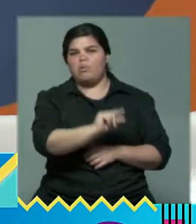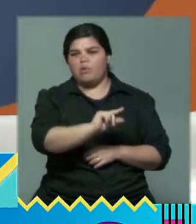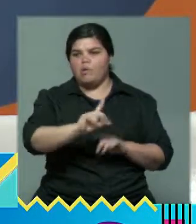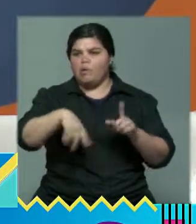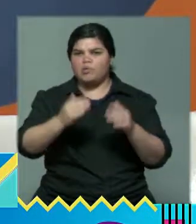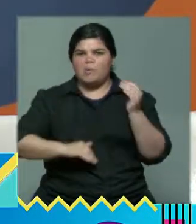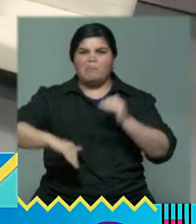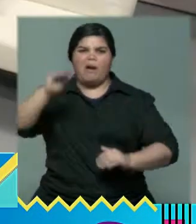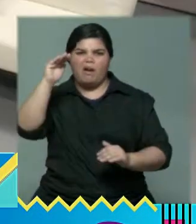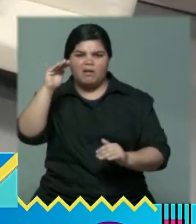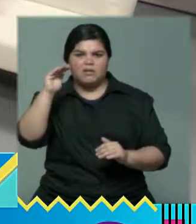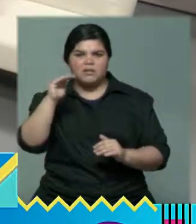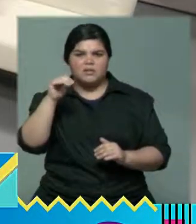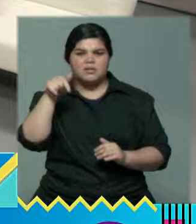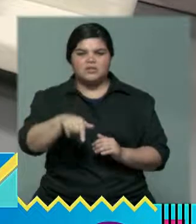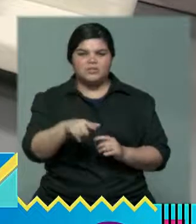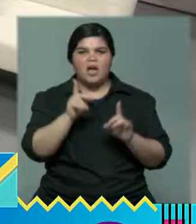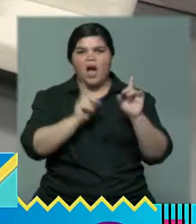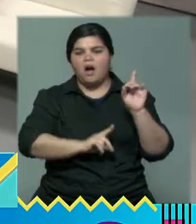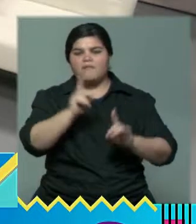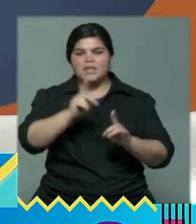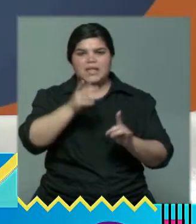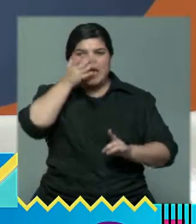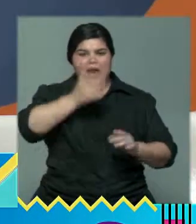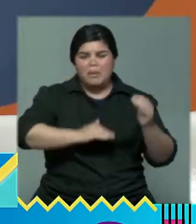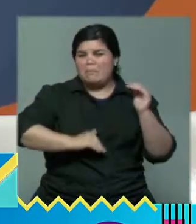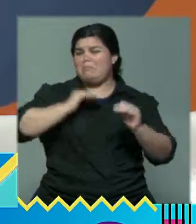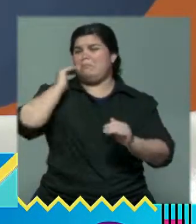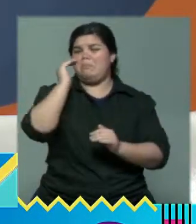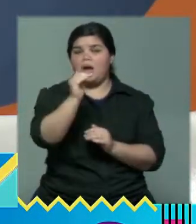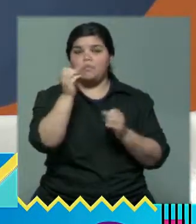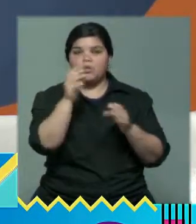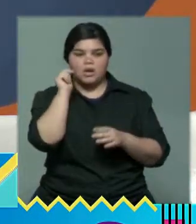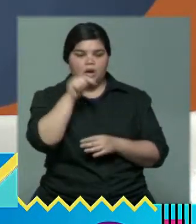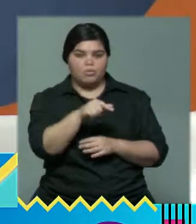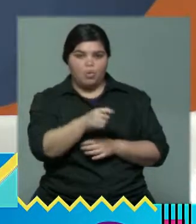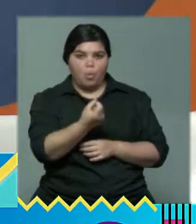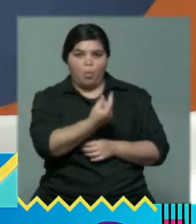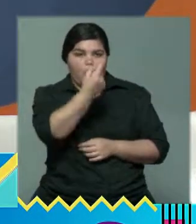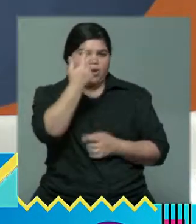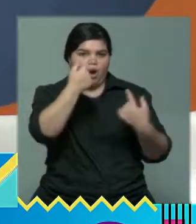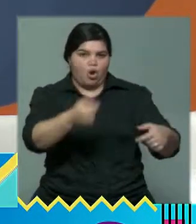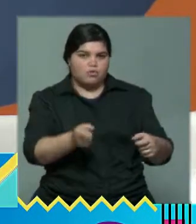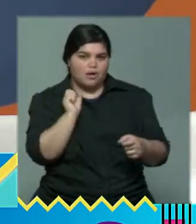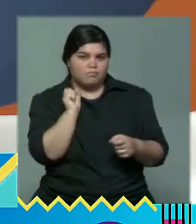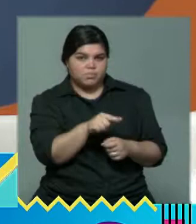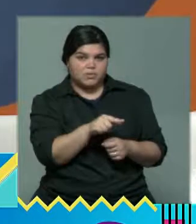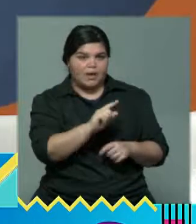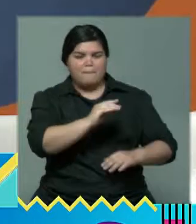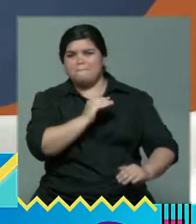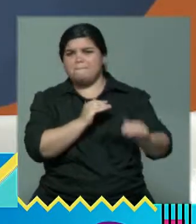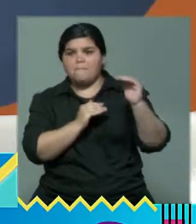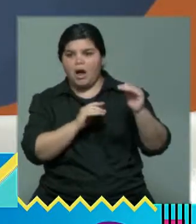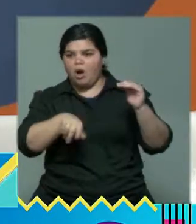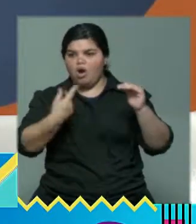tiene que ver con esto, que en ciertos momentos se agravan algunas penas porque pasa un hecho en particular y después y no se agravan el resto